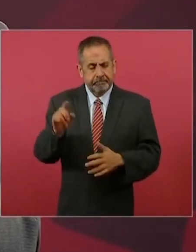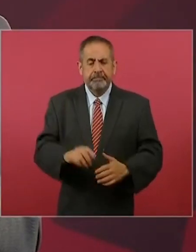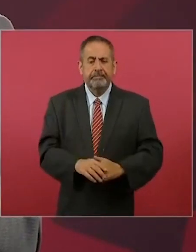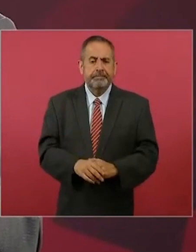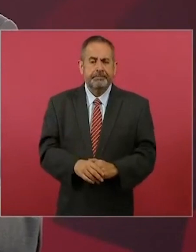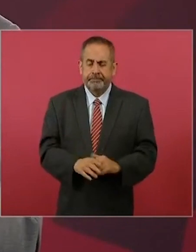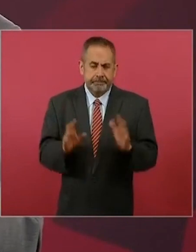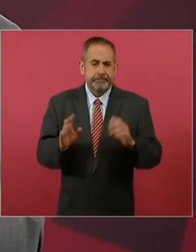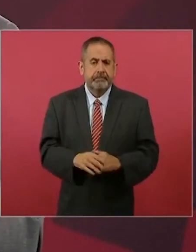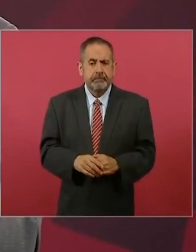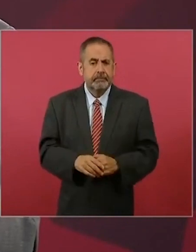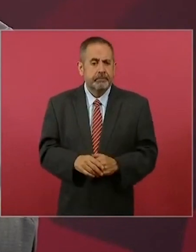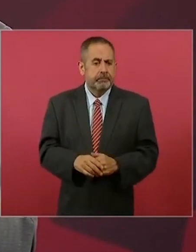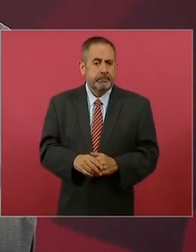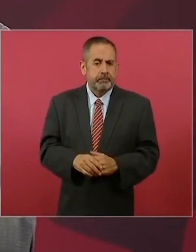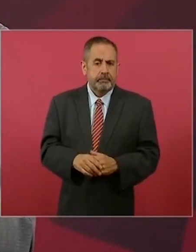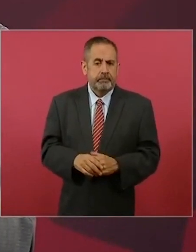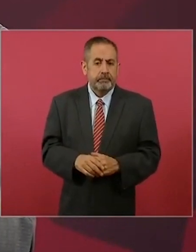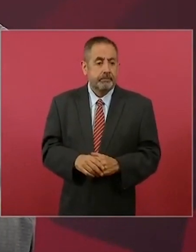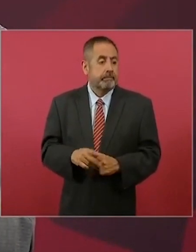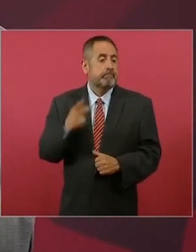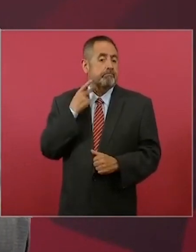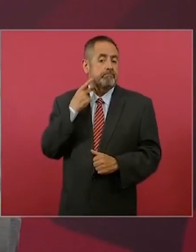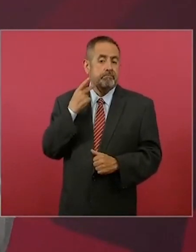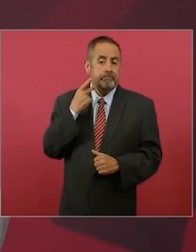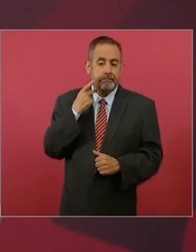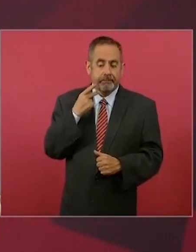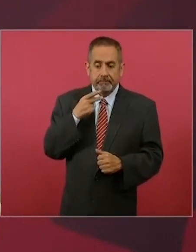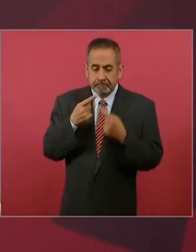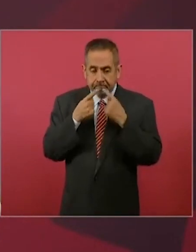especie propias del cargo, como alimentación, transporte,